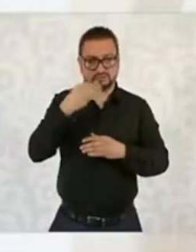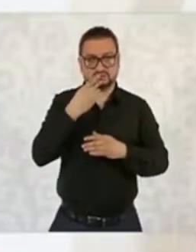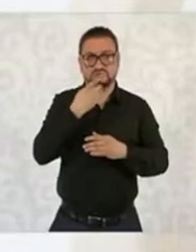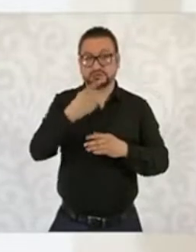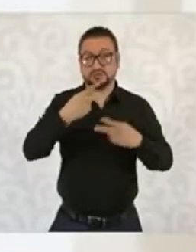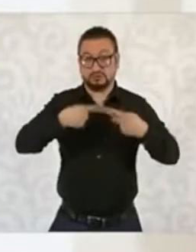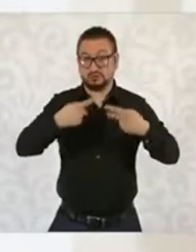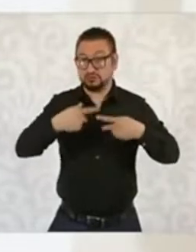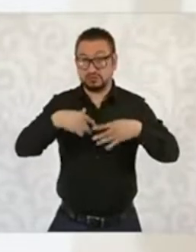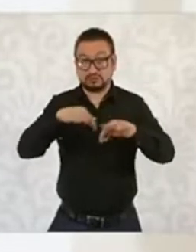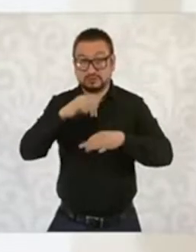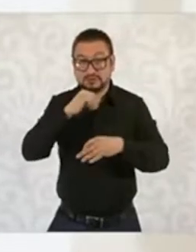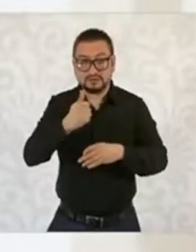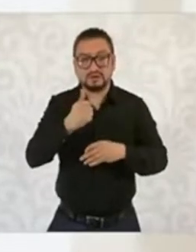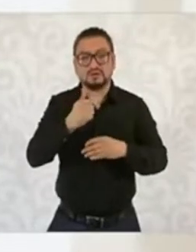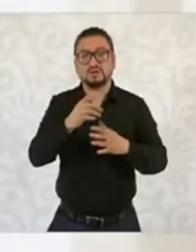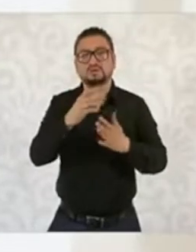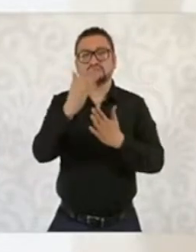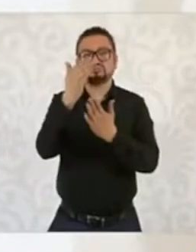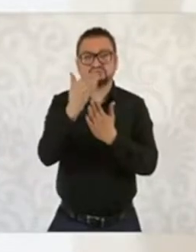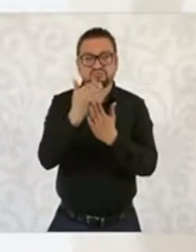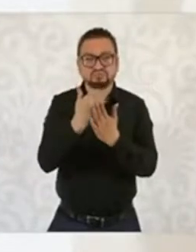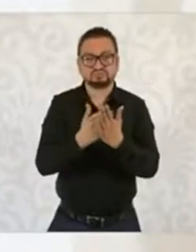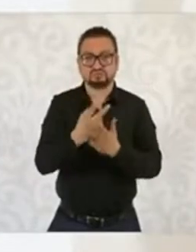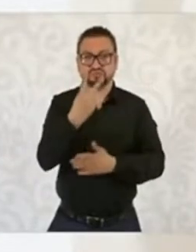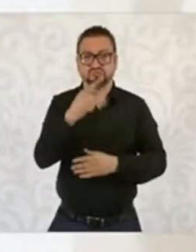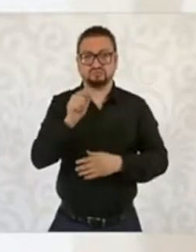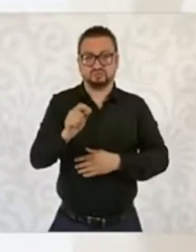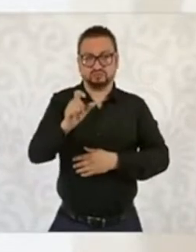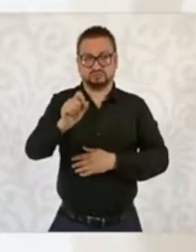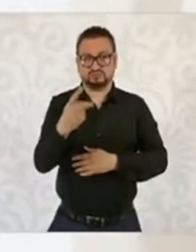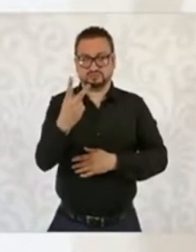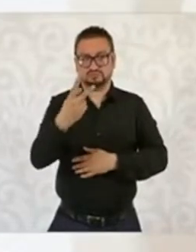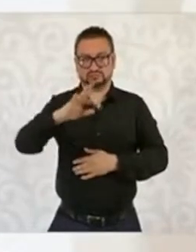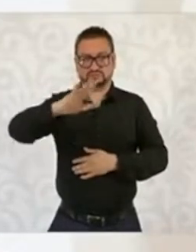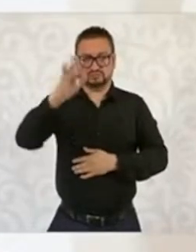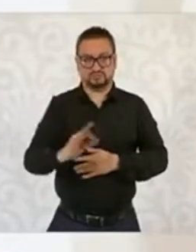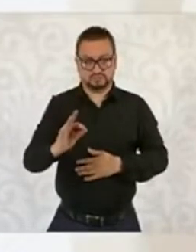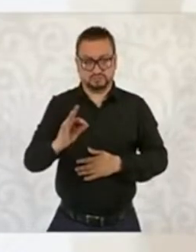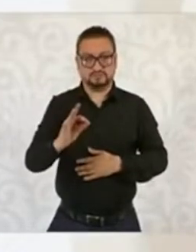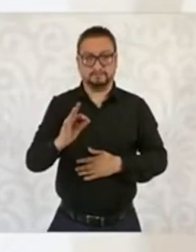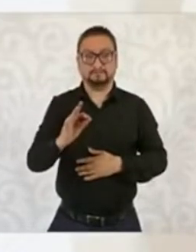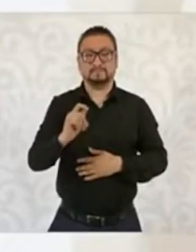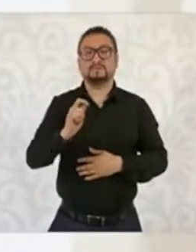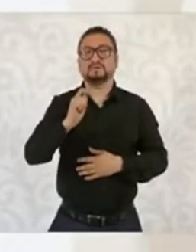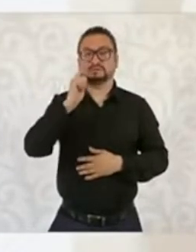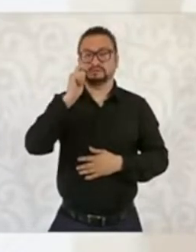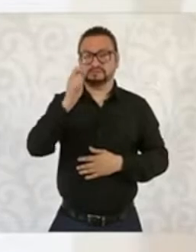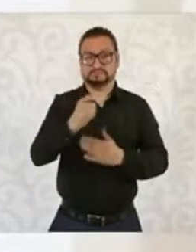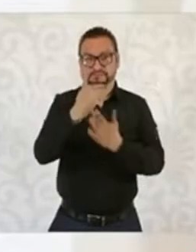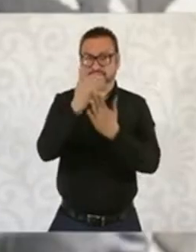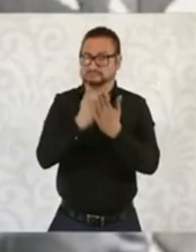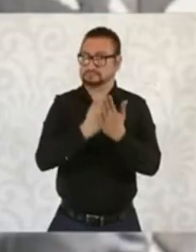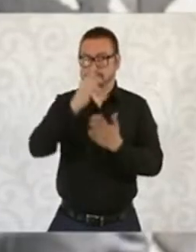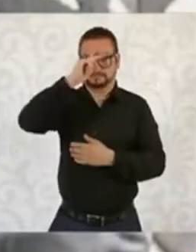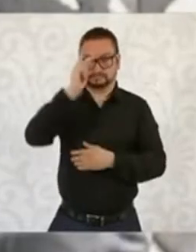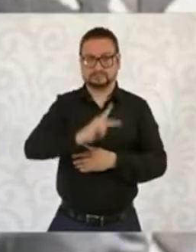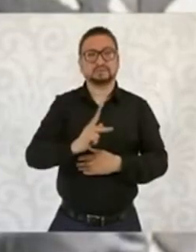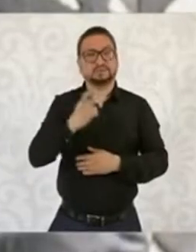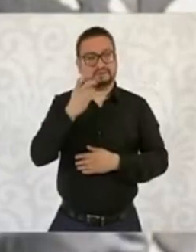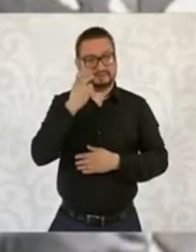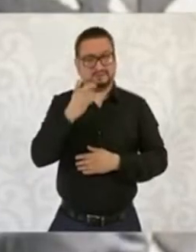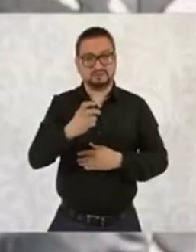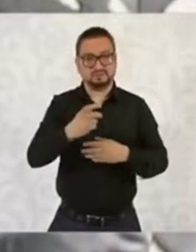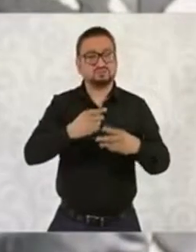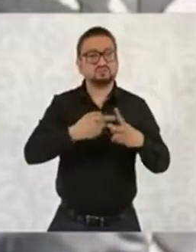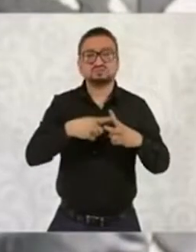desocupación alcanzó un mínimo histórico de 2.22%, que es la tasa más baja que existe en el